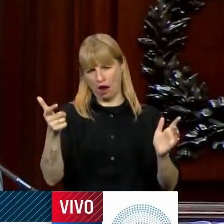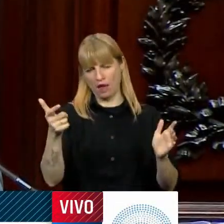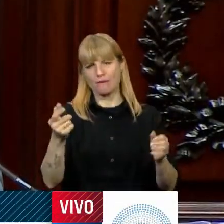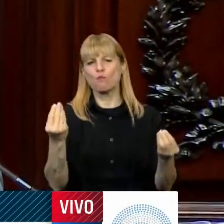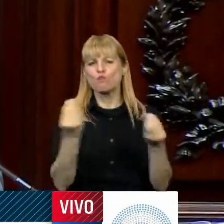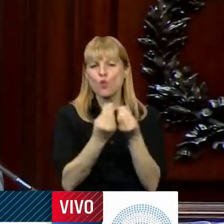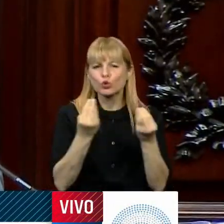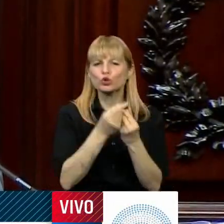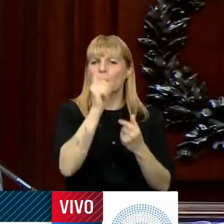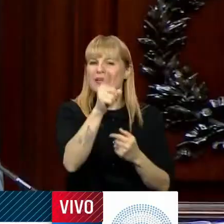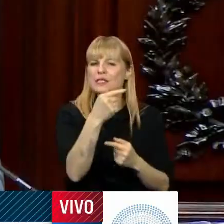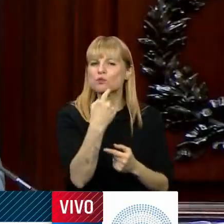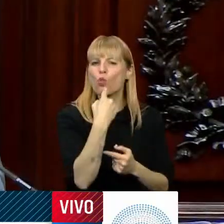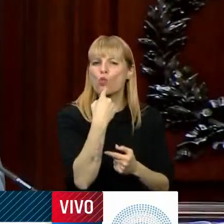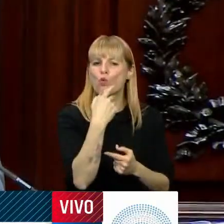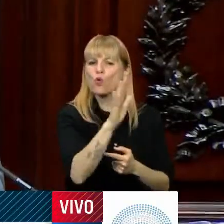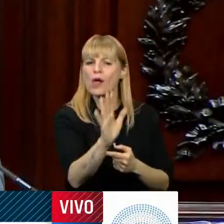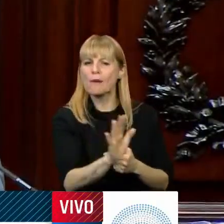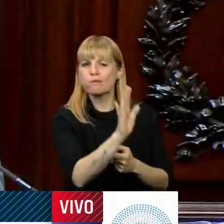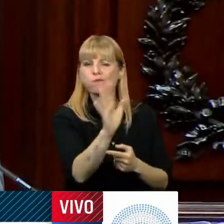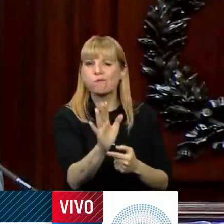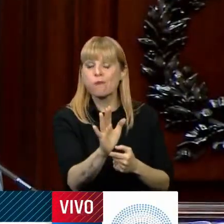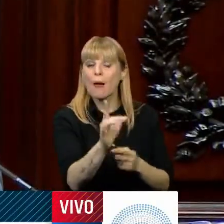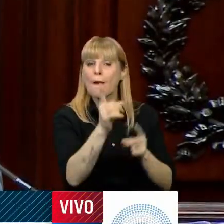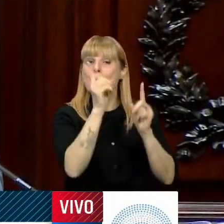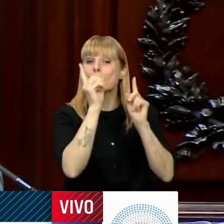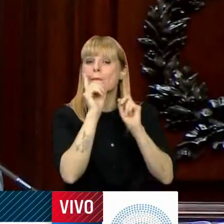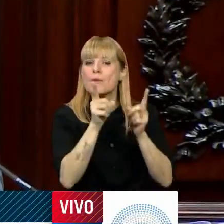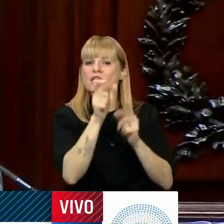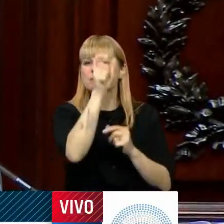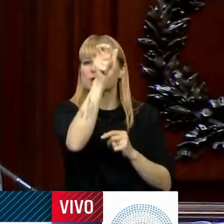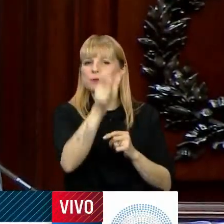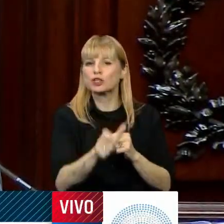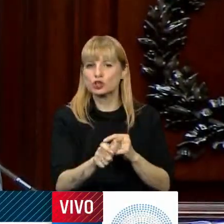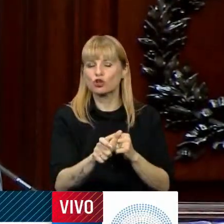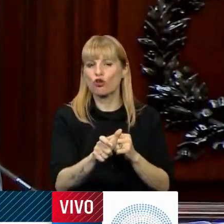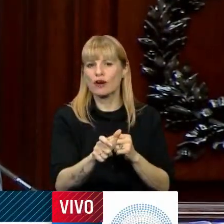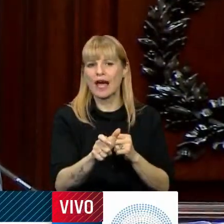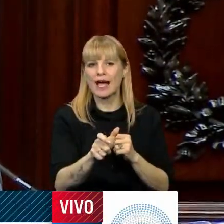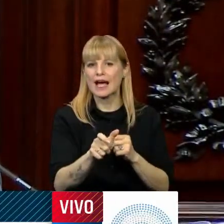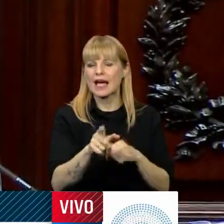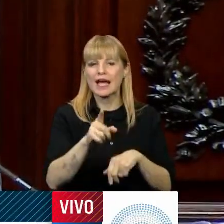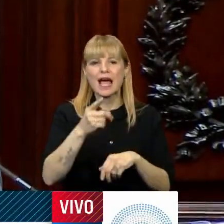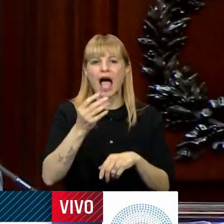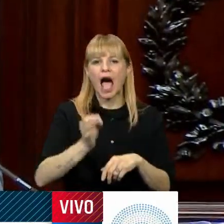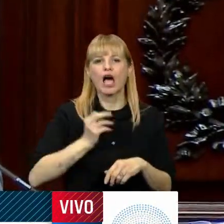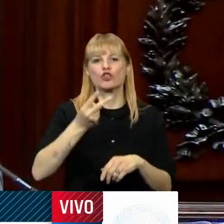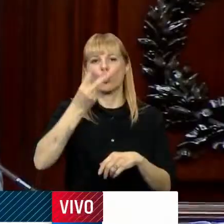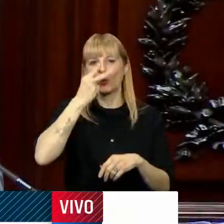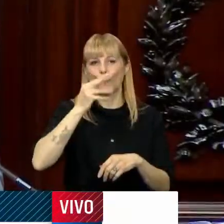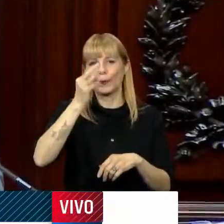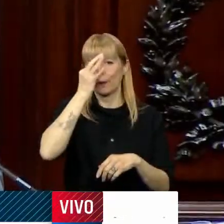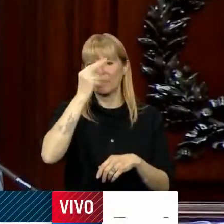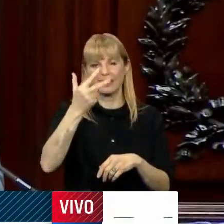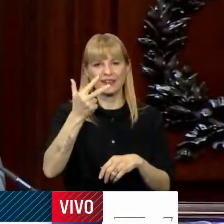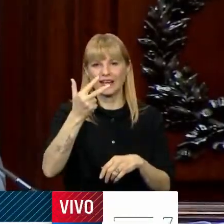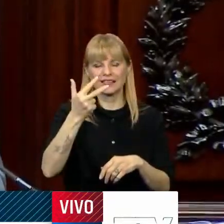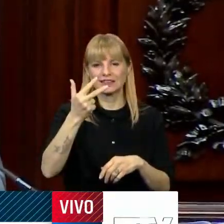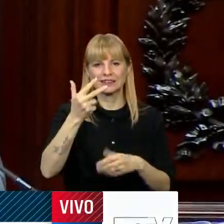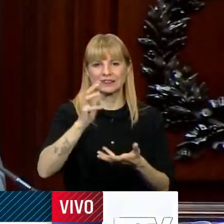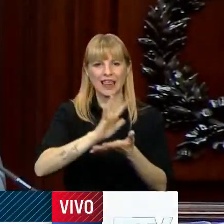cuestionamientos sean los mismos que nos dejaron al borde del abismo en el 2023,